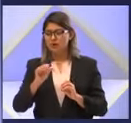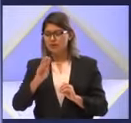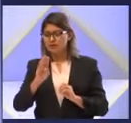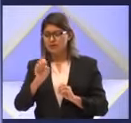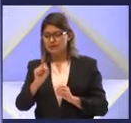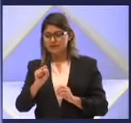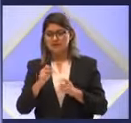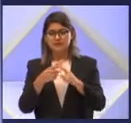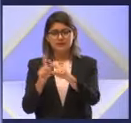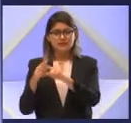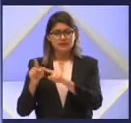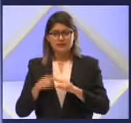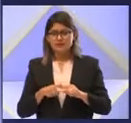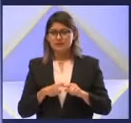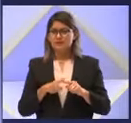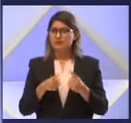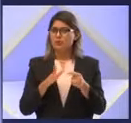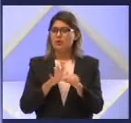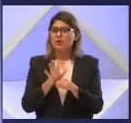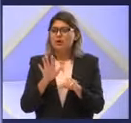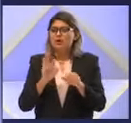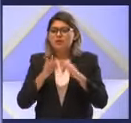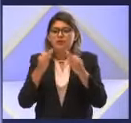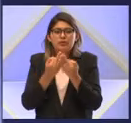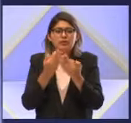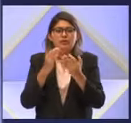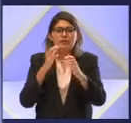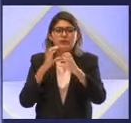cualquier otra infraestructura de comunicaciones